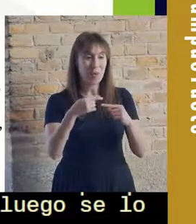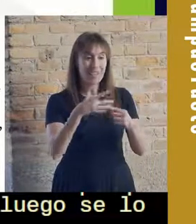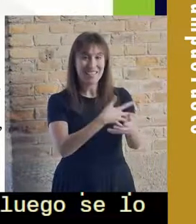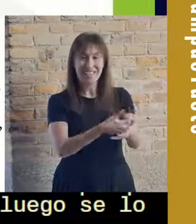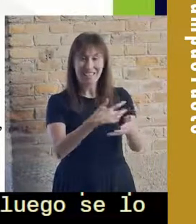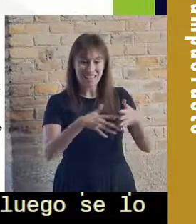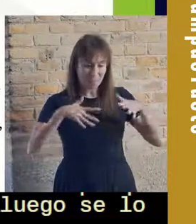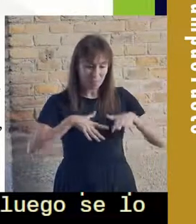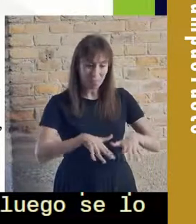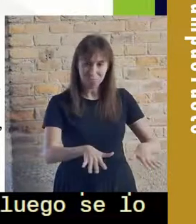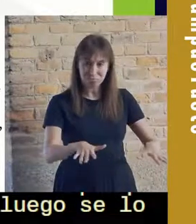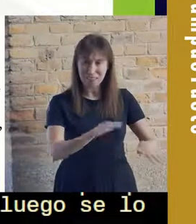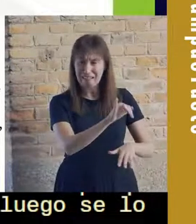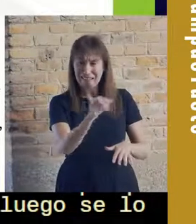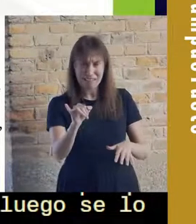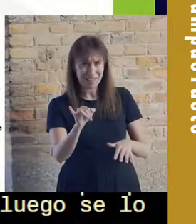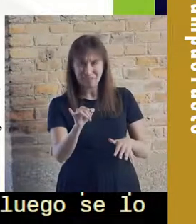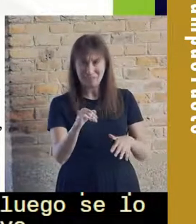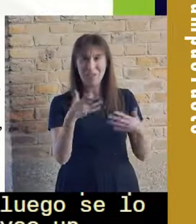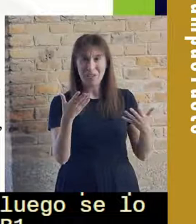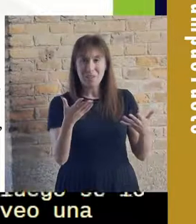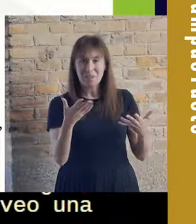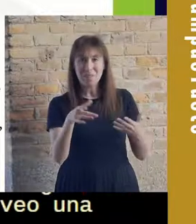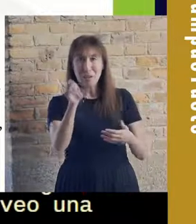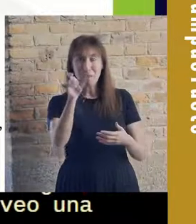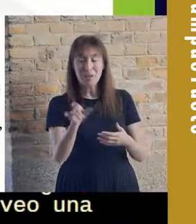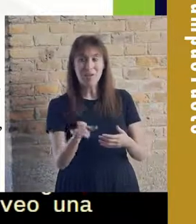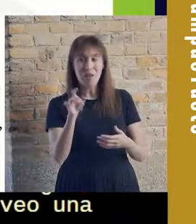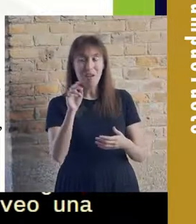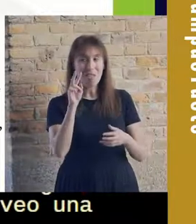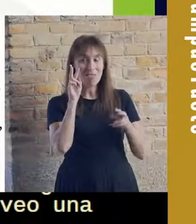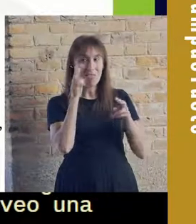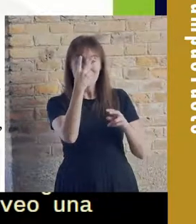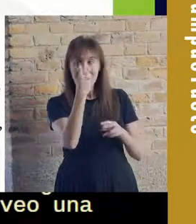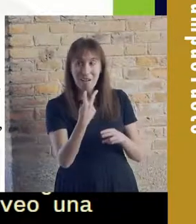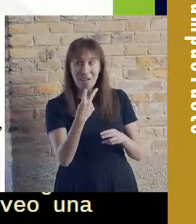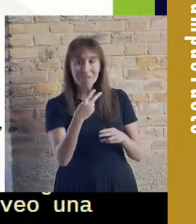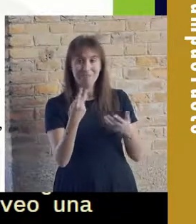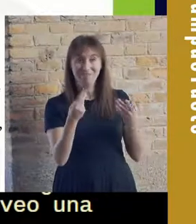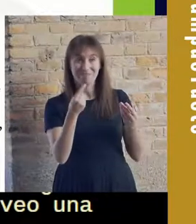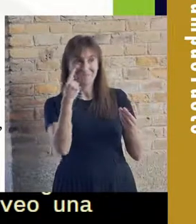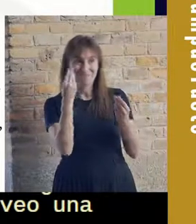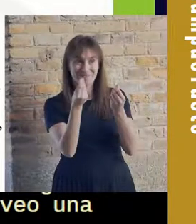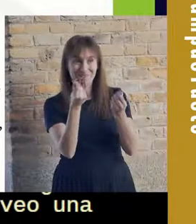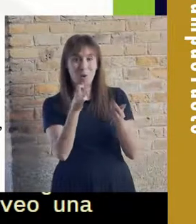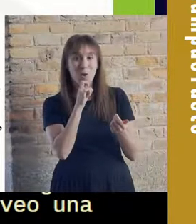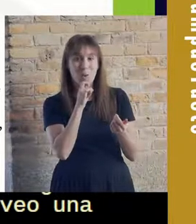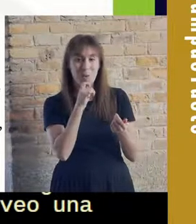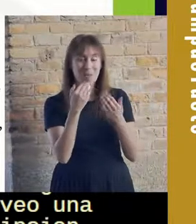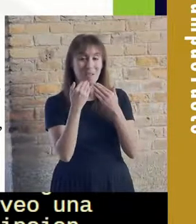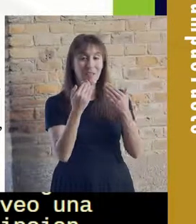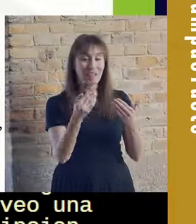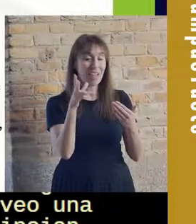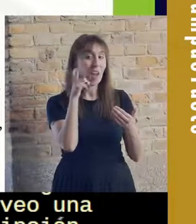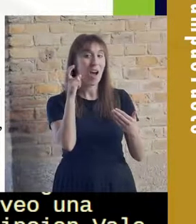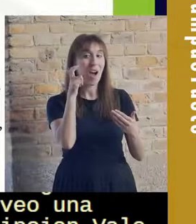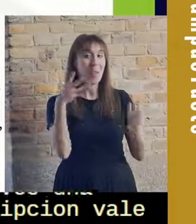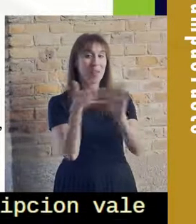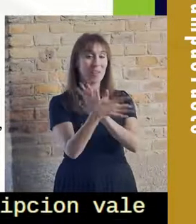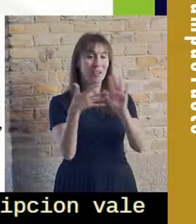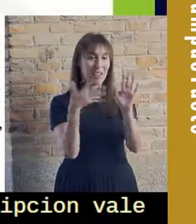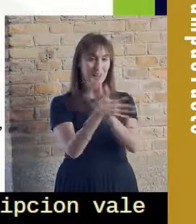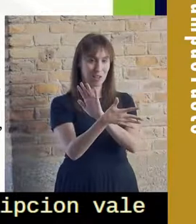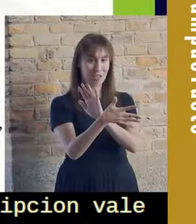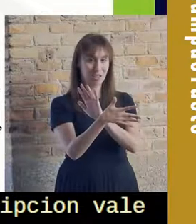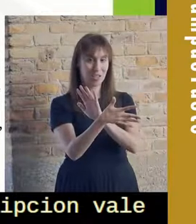por la bañera y tal vale Cómo ve una persona ciega esa película gracias a la audiodescripción Vale hay una